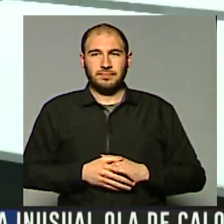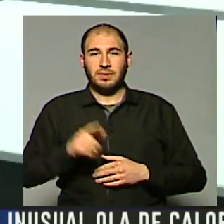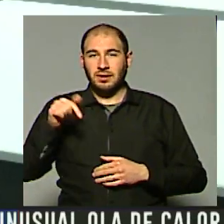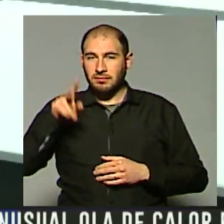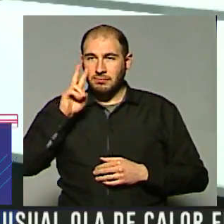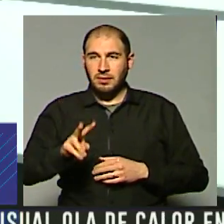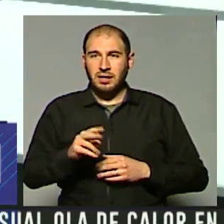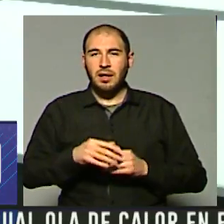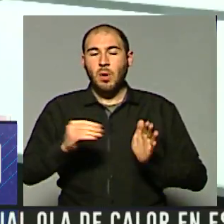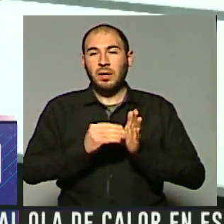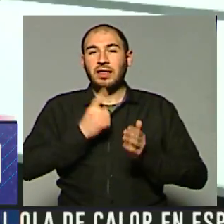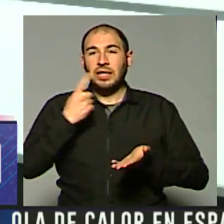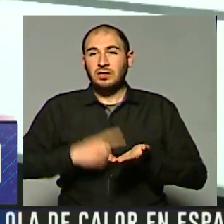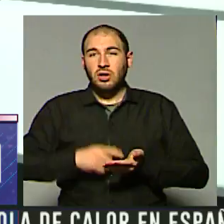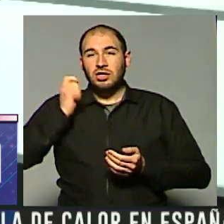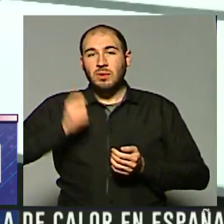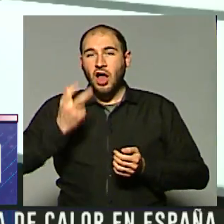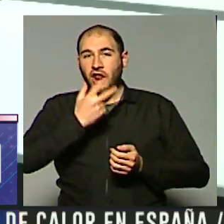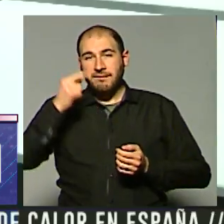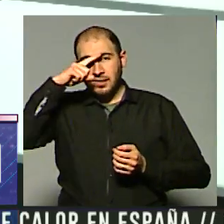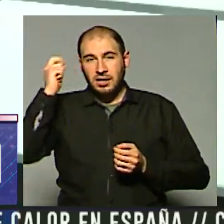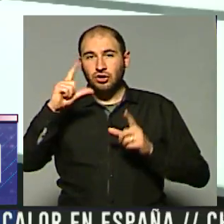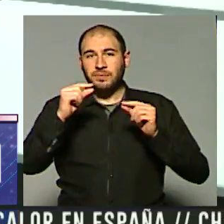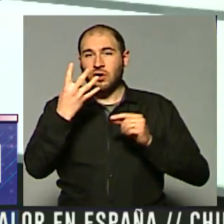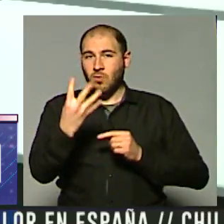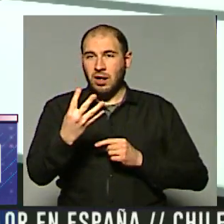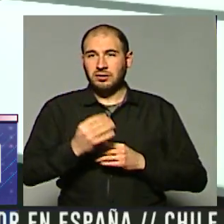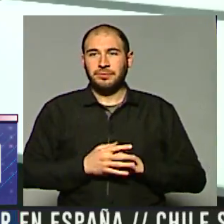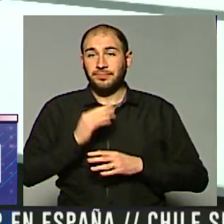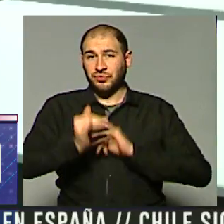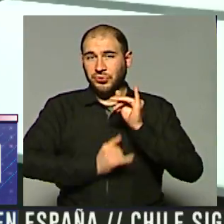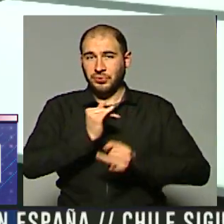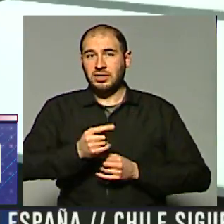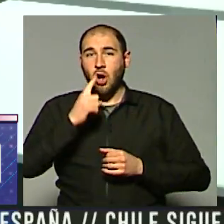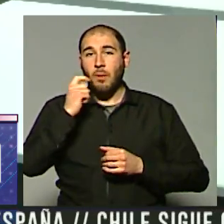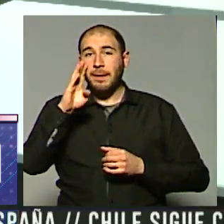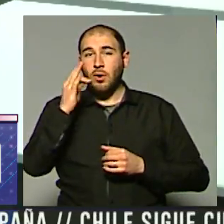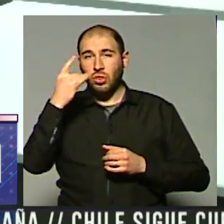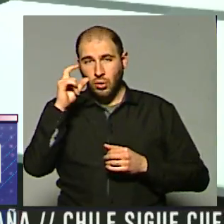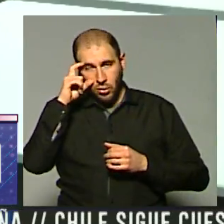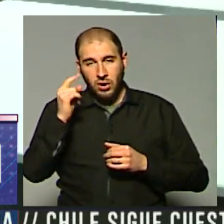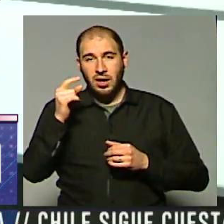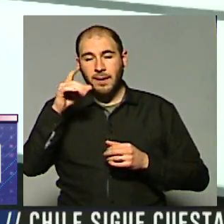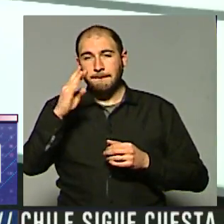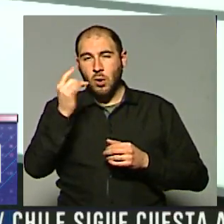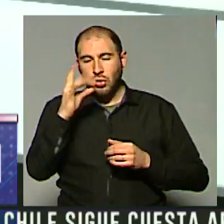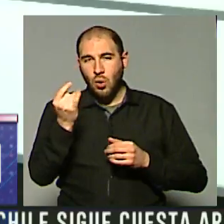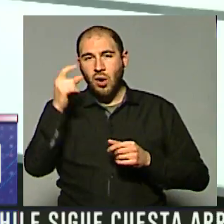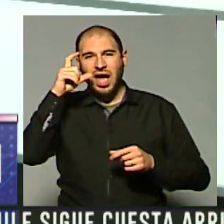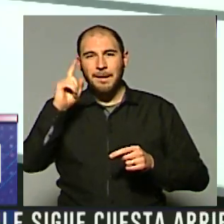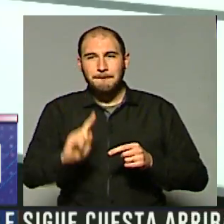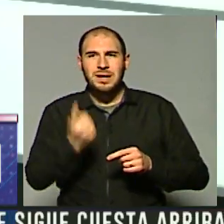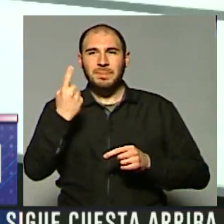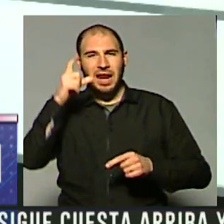Bueno, ahí veíamos el momento del veredicto en el Tribunal Oral Federal número 4. Hay que decir que Amado Vudú es el primer ex